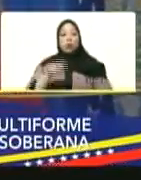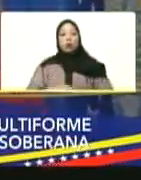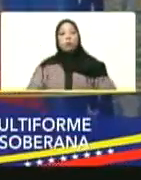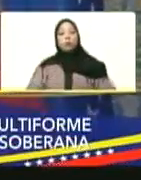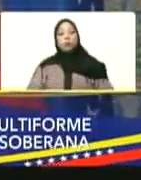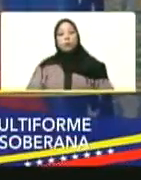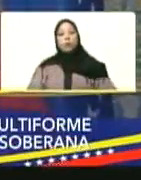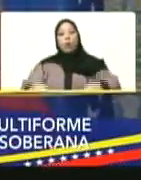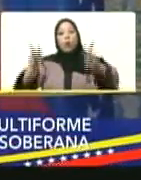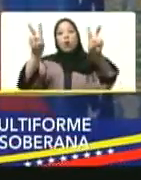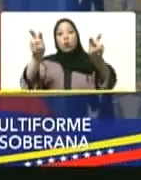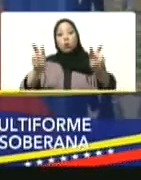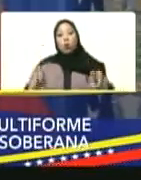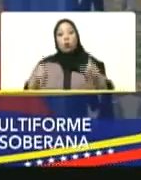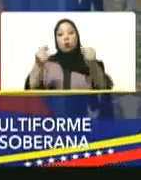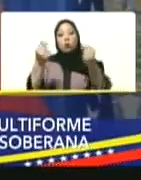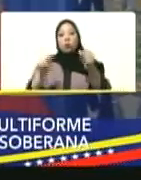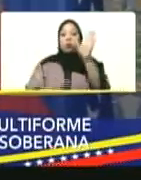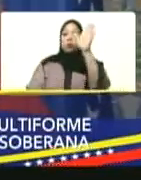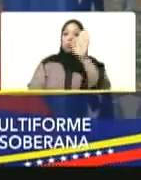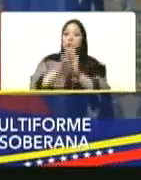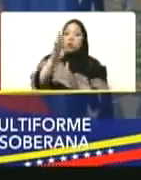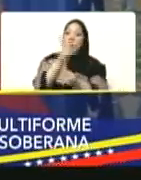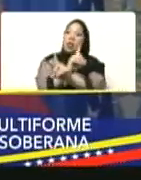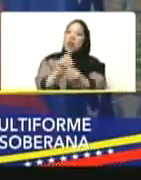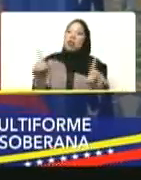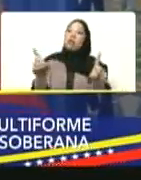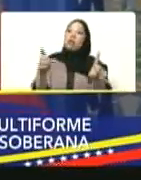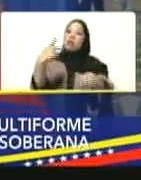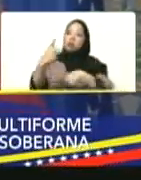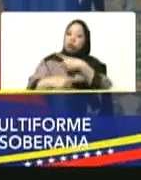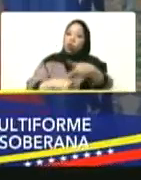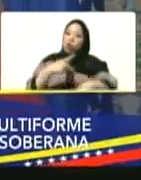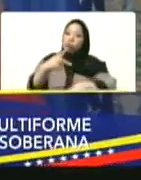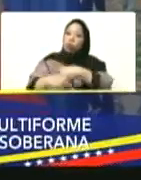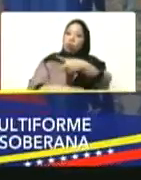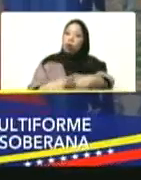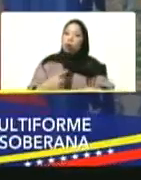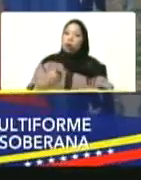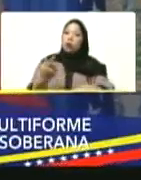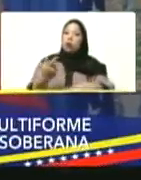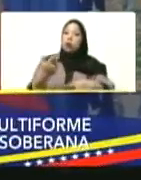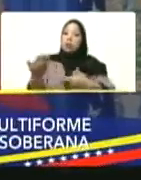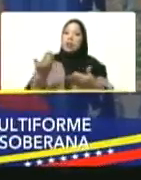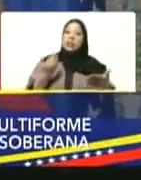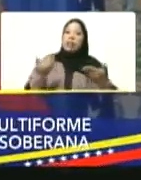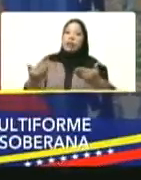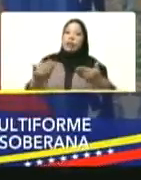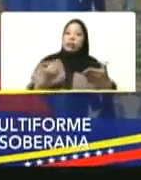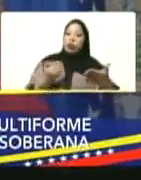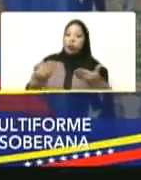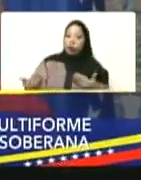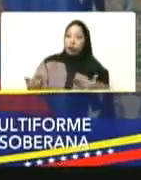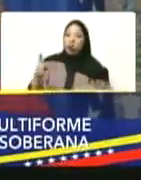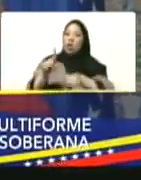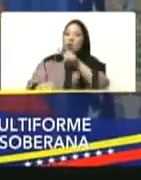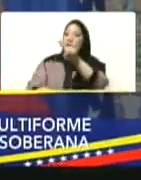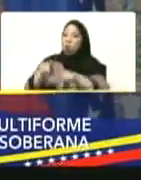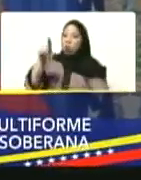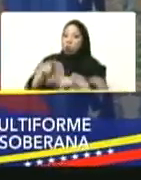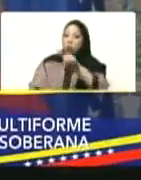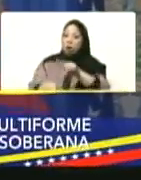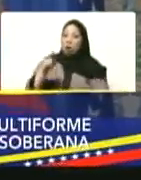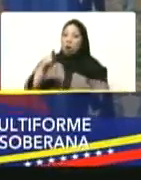nueva economía diversificada, productora de bienes, de servicios, productora